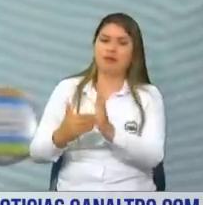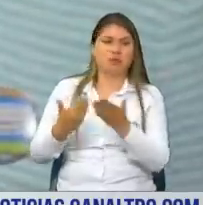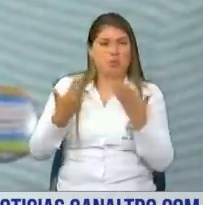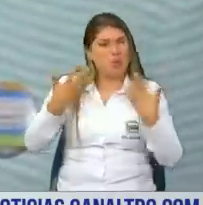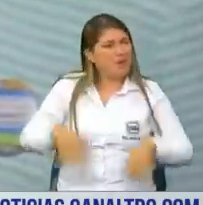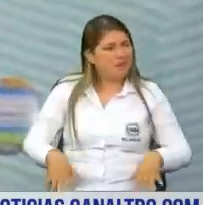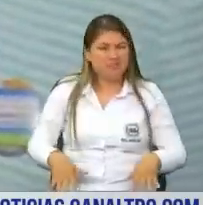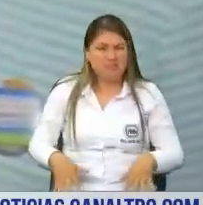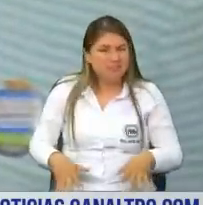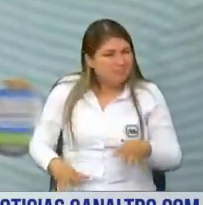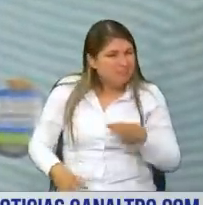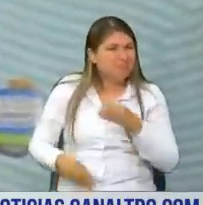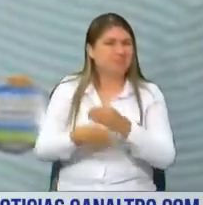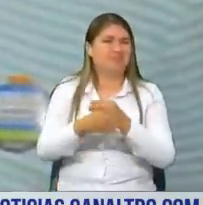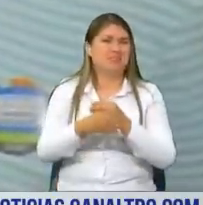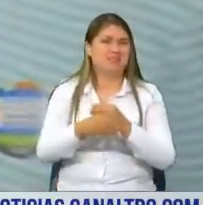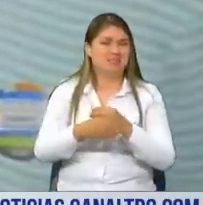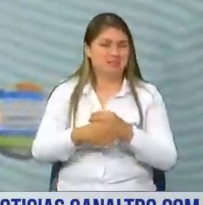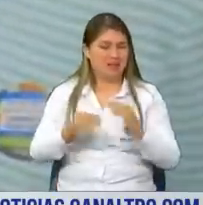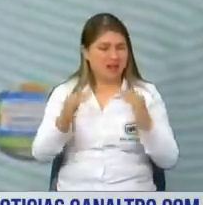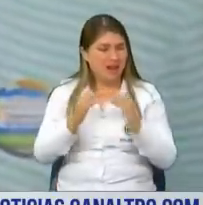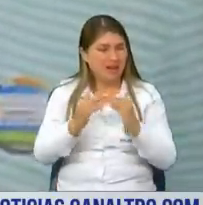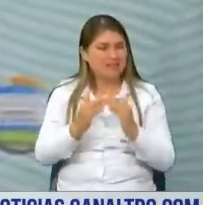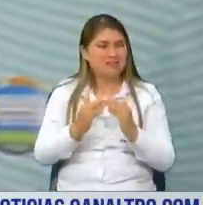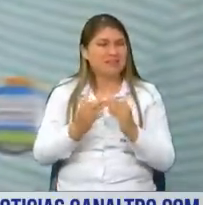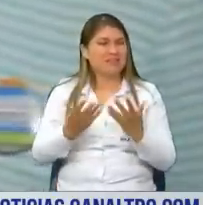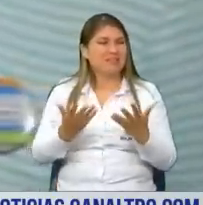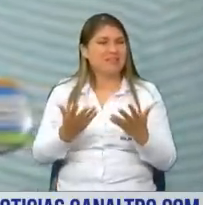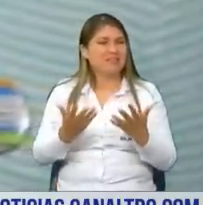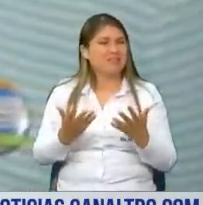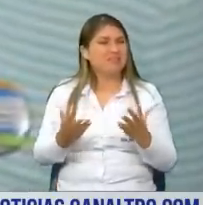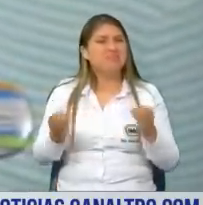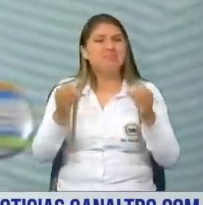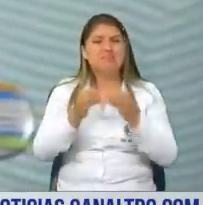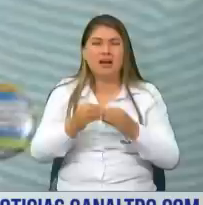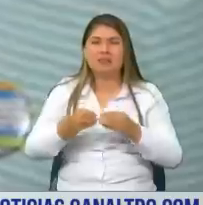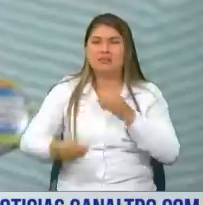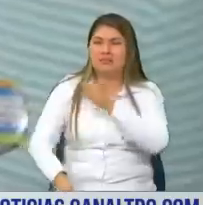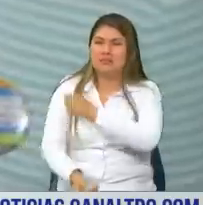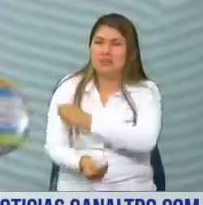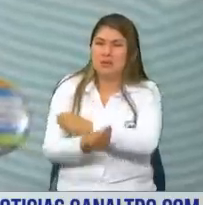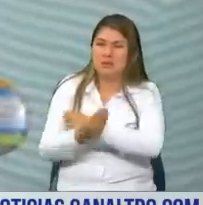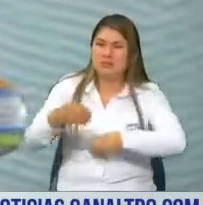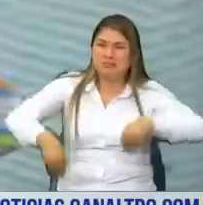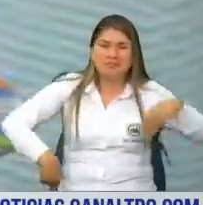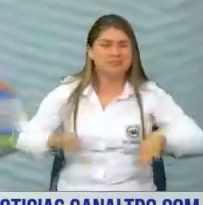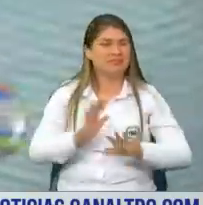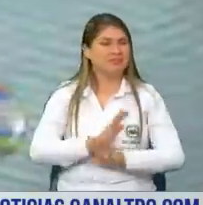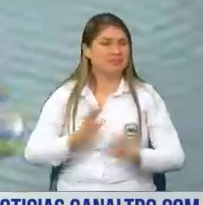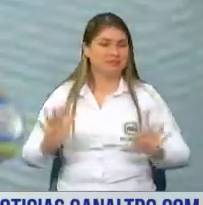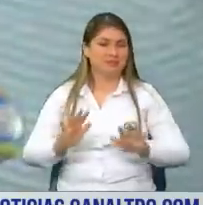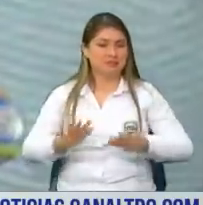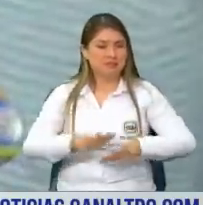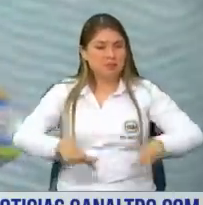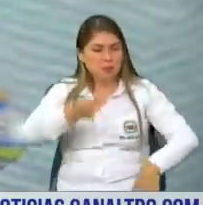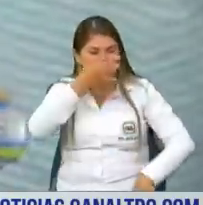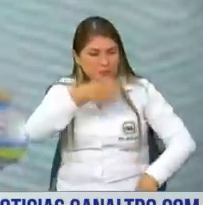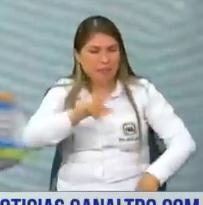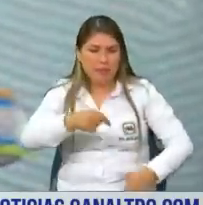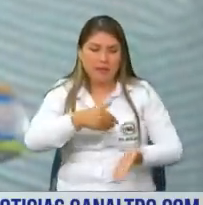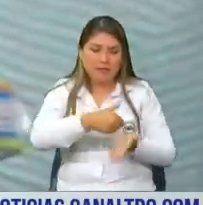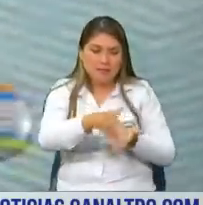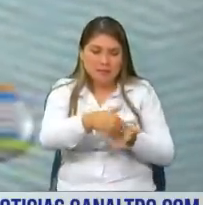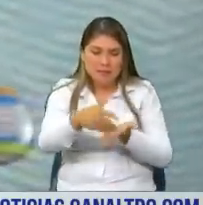queremos más en nuestra casa se asiente por ningún motivo la corrupción es el terreno sucio hay que